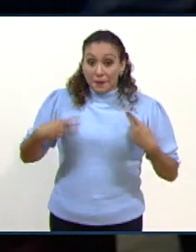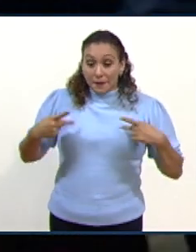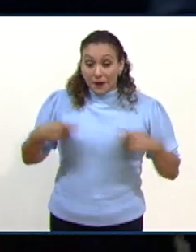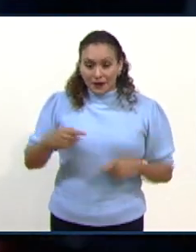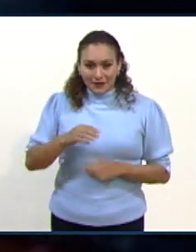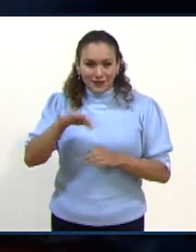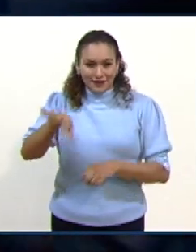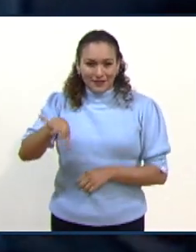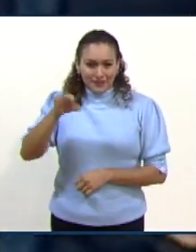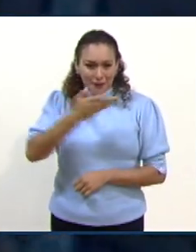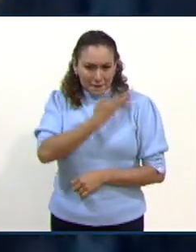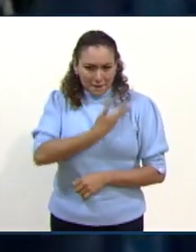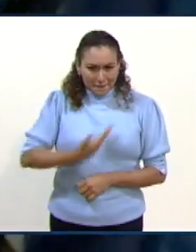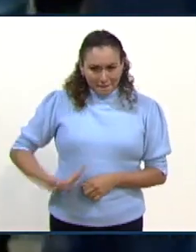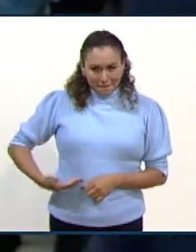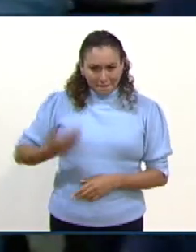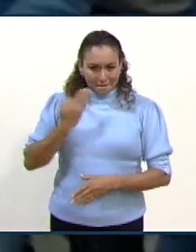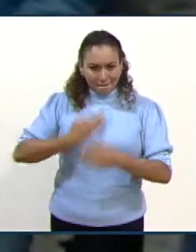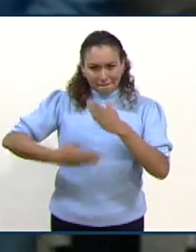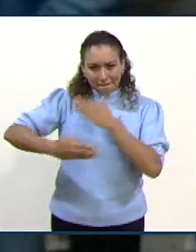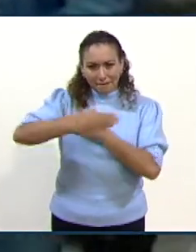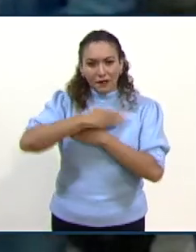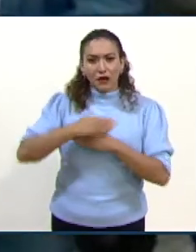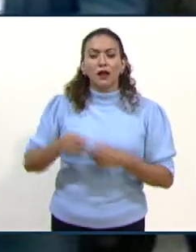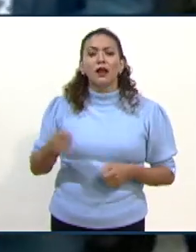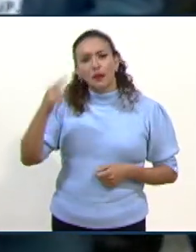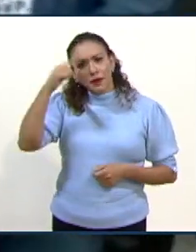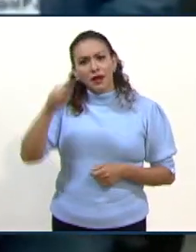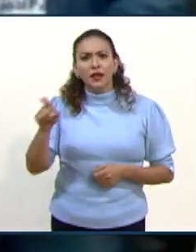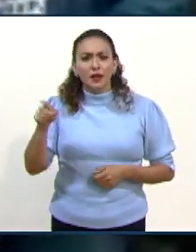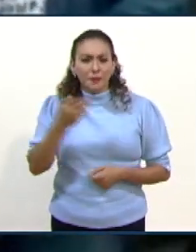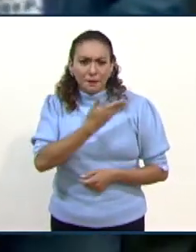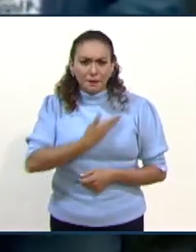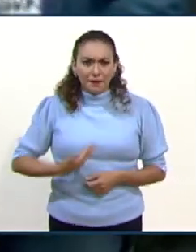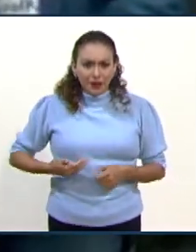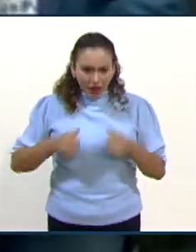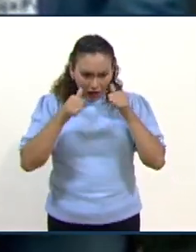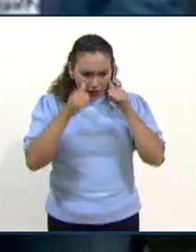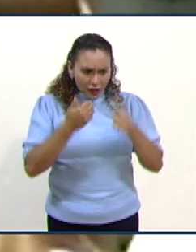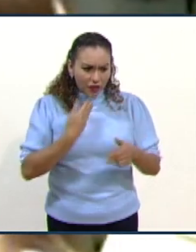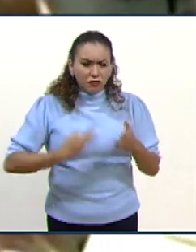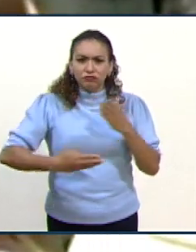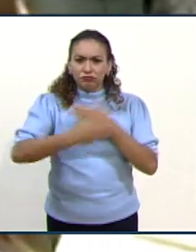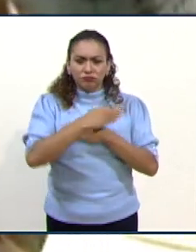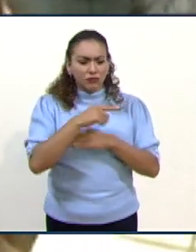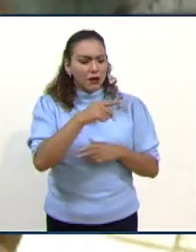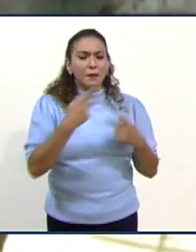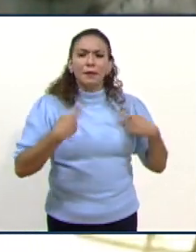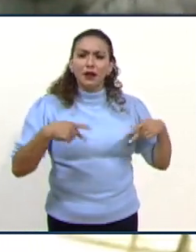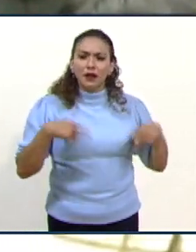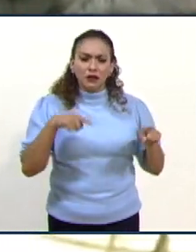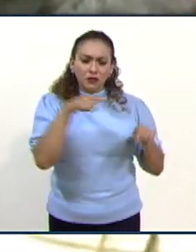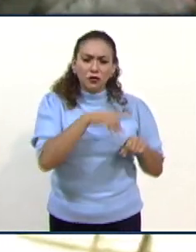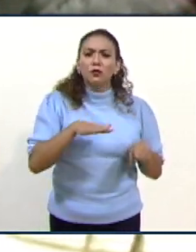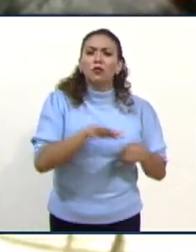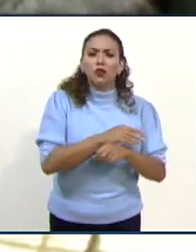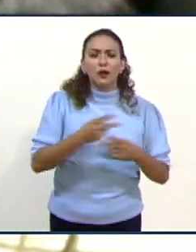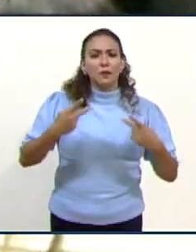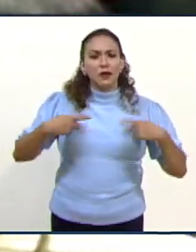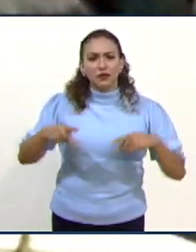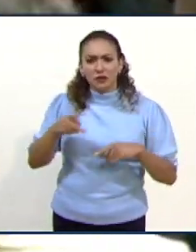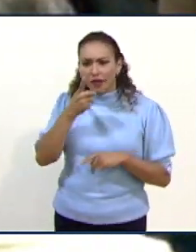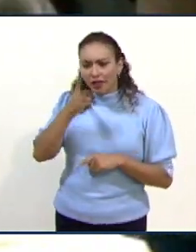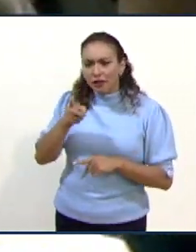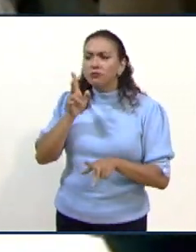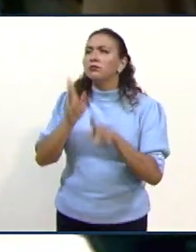al Poder Legislativo a que escuche a los trabajadores del Poder Judicial de la Federación en el marco de la discusión de la reforma en la que